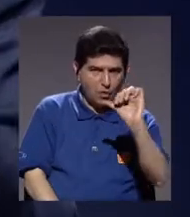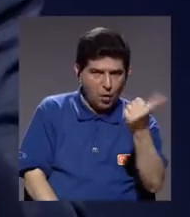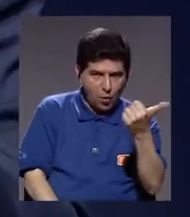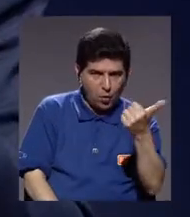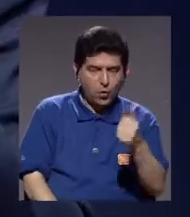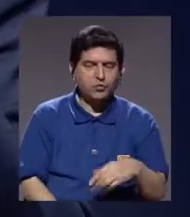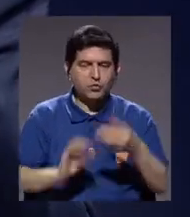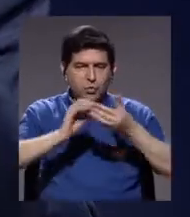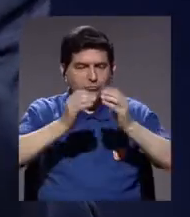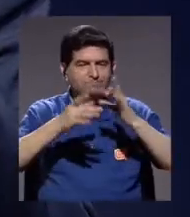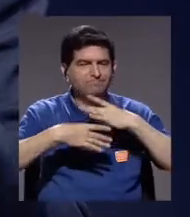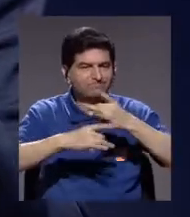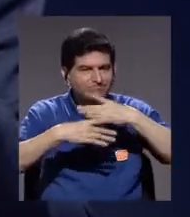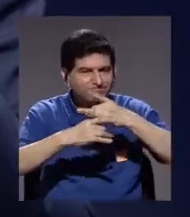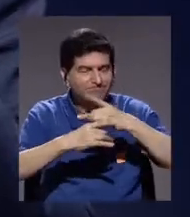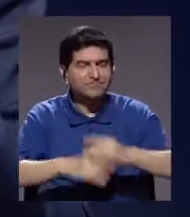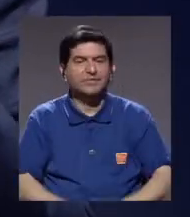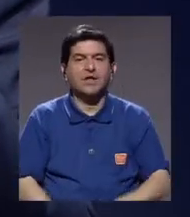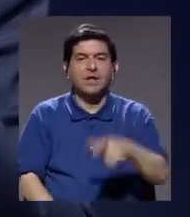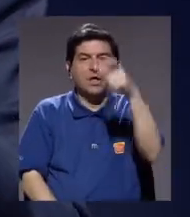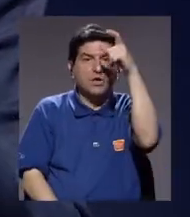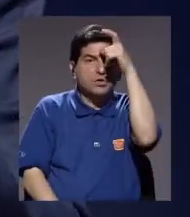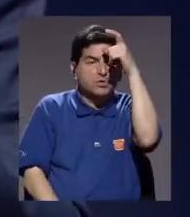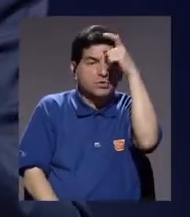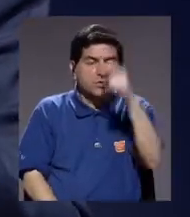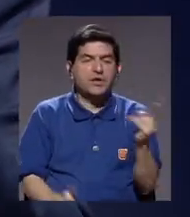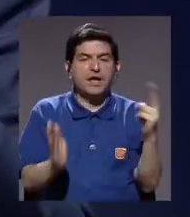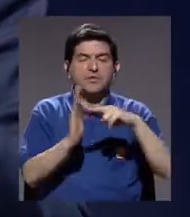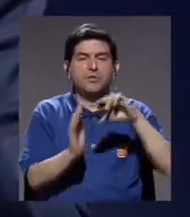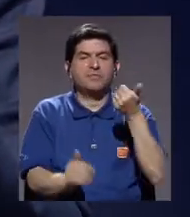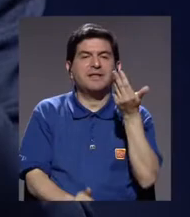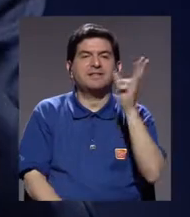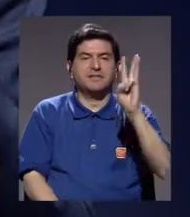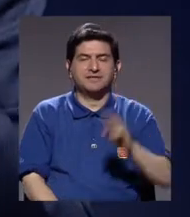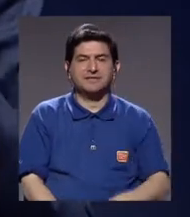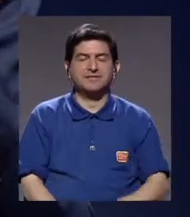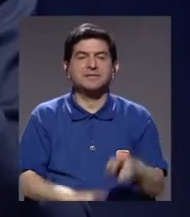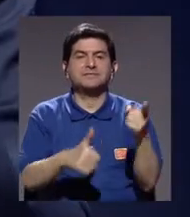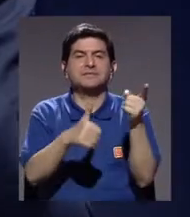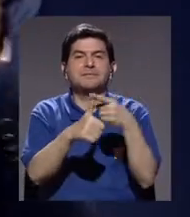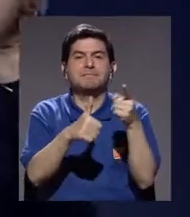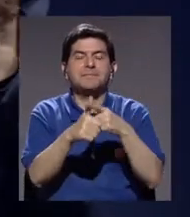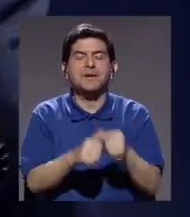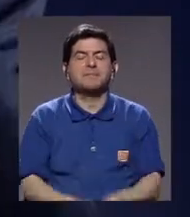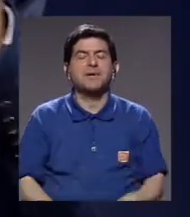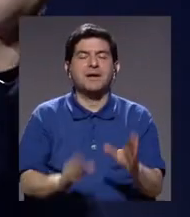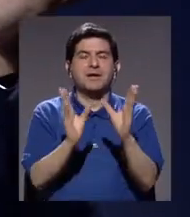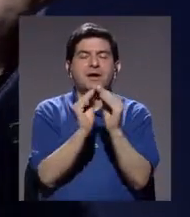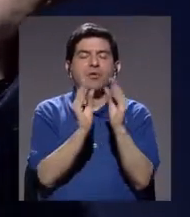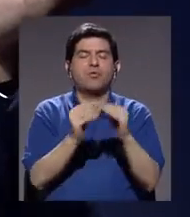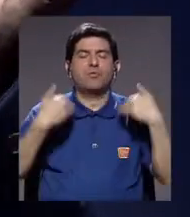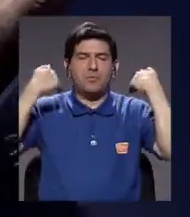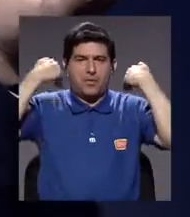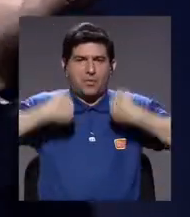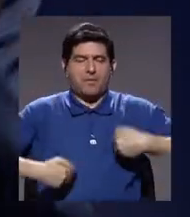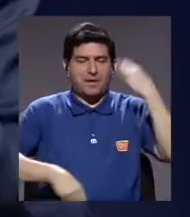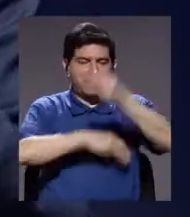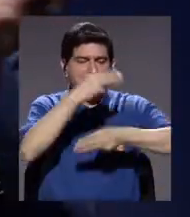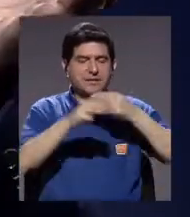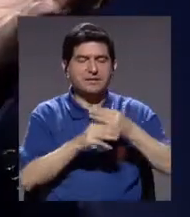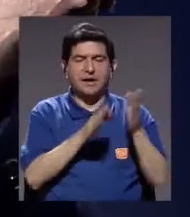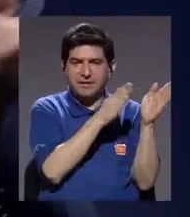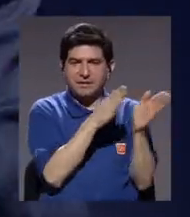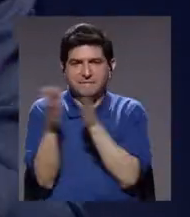el 2016 la primera cumbre humanitaria mundial. Hemos tenido 180